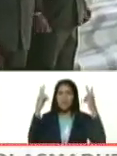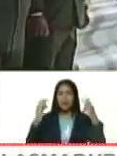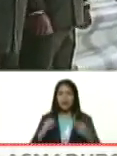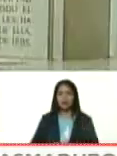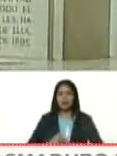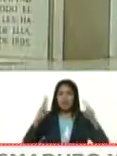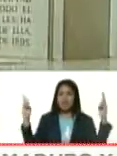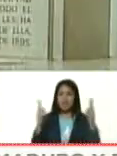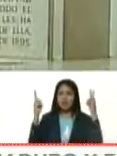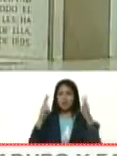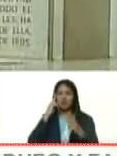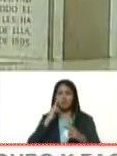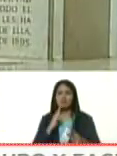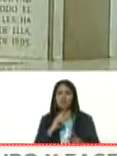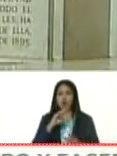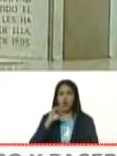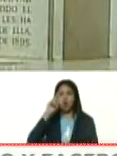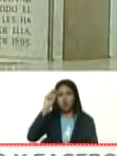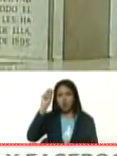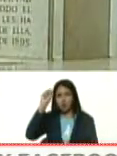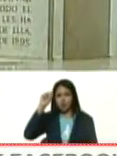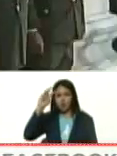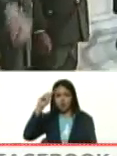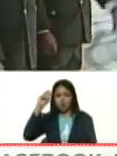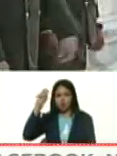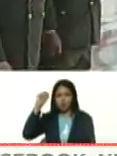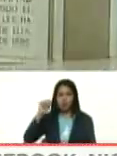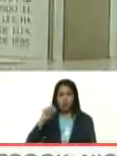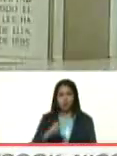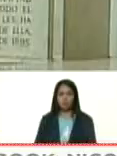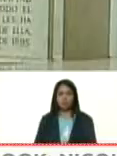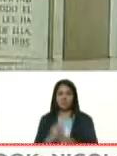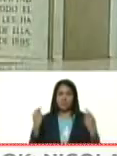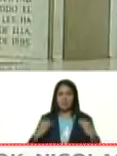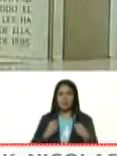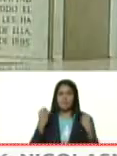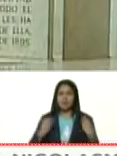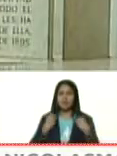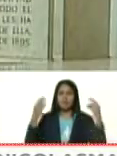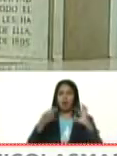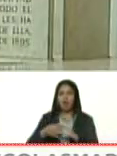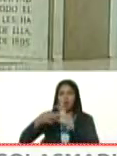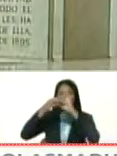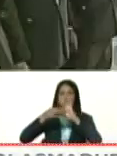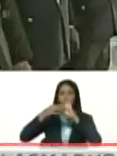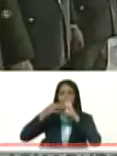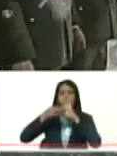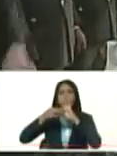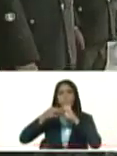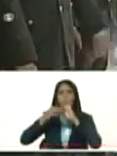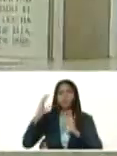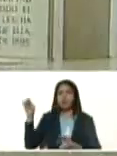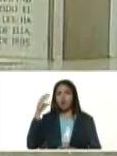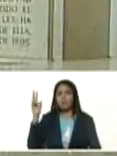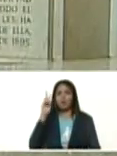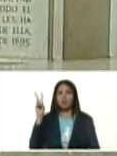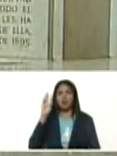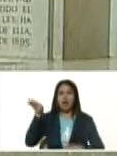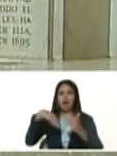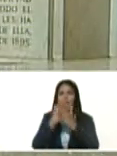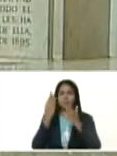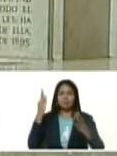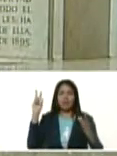viva el libertador Juan José Rondón! ¡Que viva la unión de Colombia y Venezuela! ¡Hasta